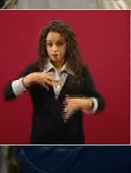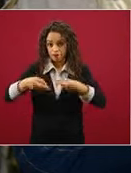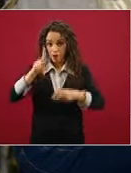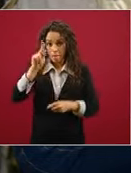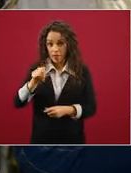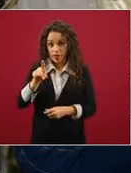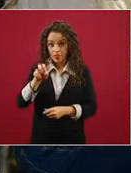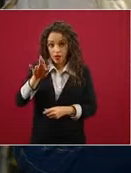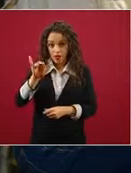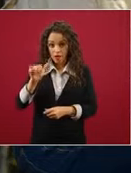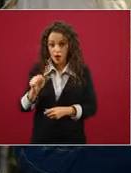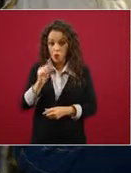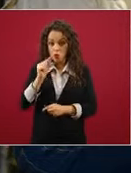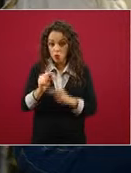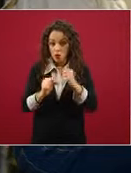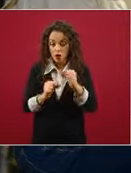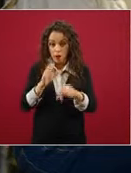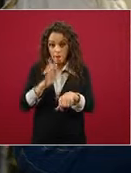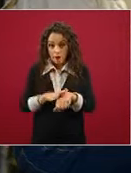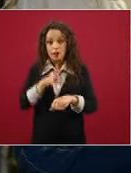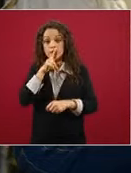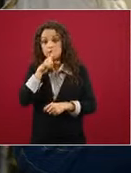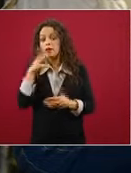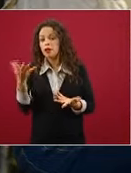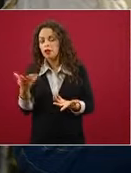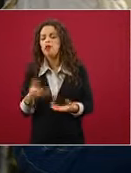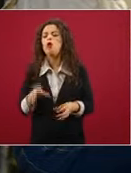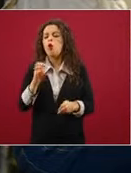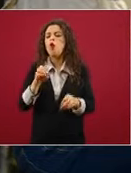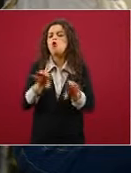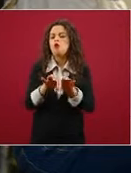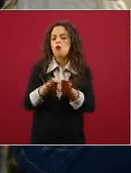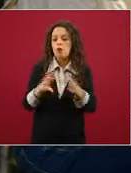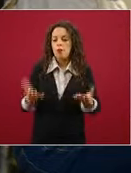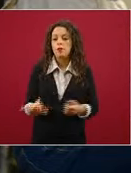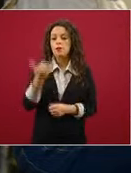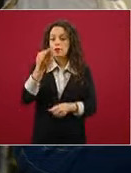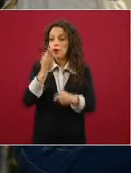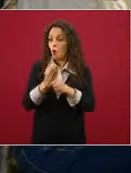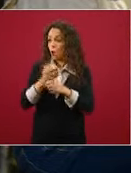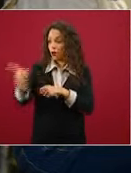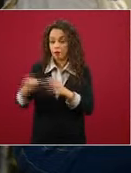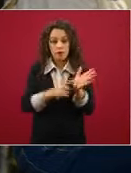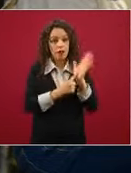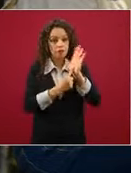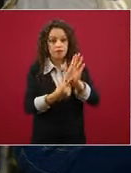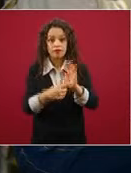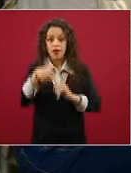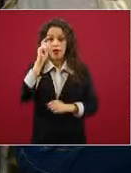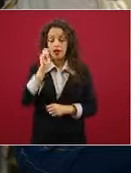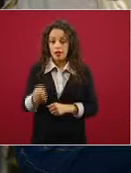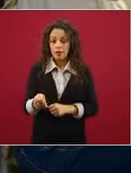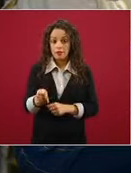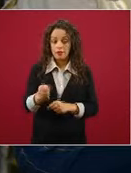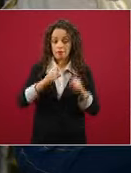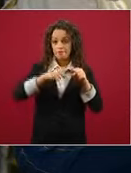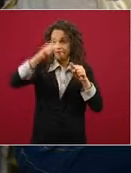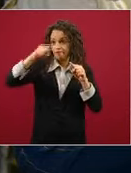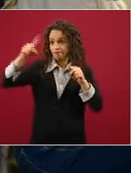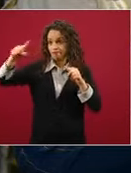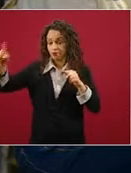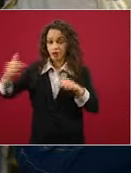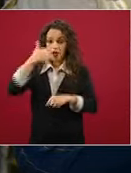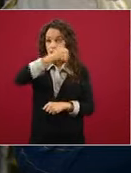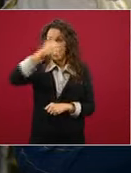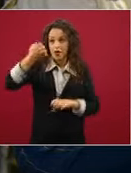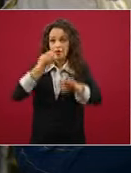fueron afinando. ¿Qué se puede hacer en el sistema médico? Y ahora que nos presentan estas gráficas con estos estados, ¿qué es lo que causa que un